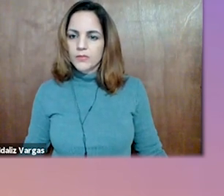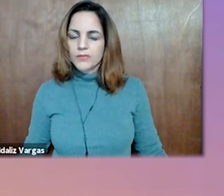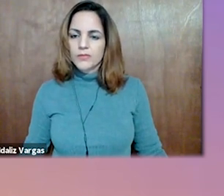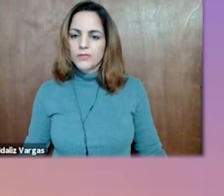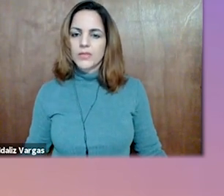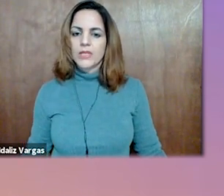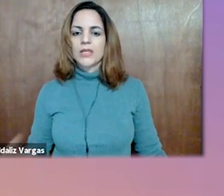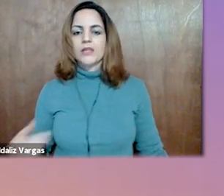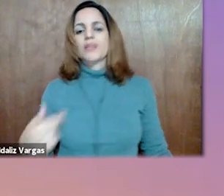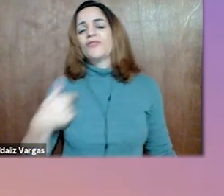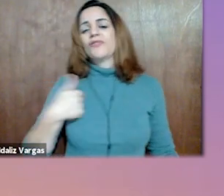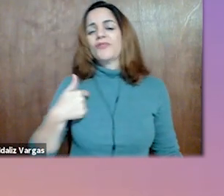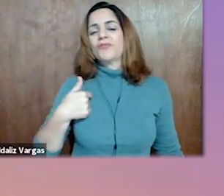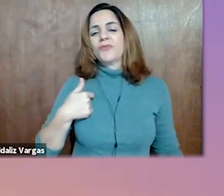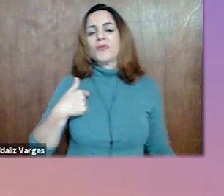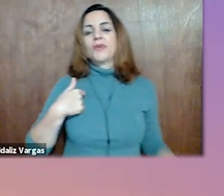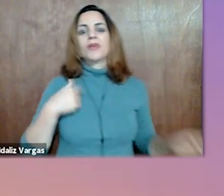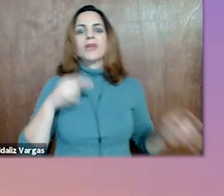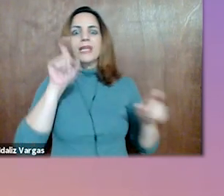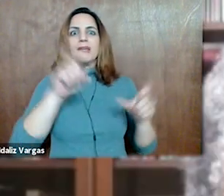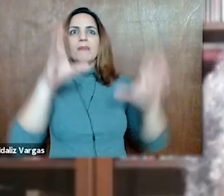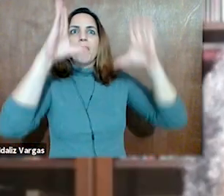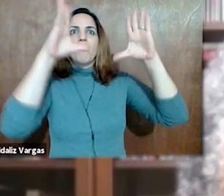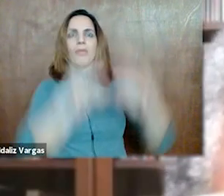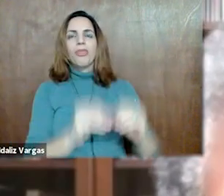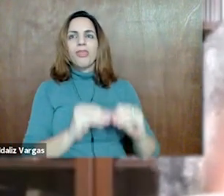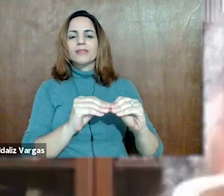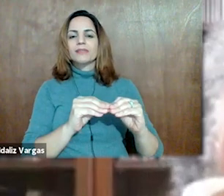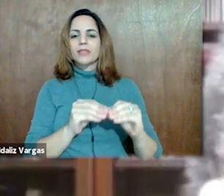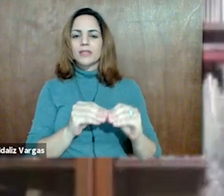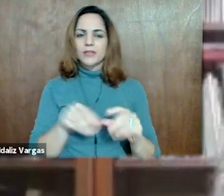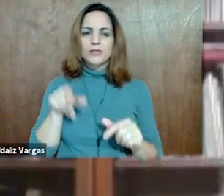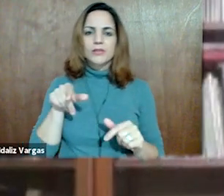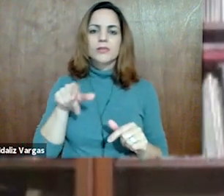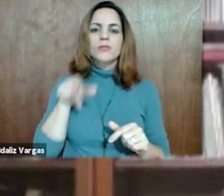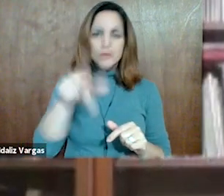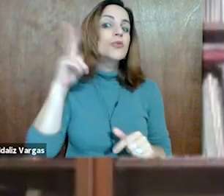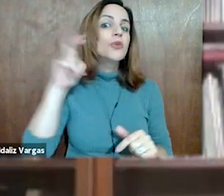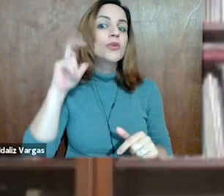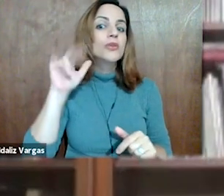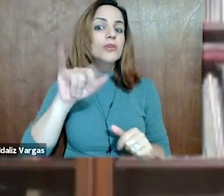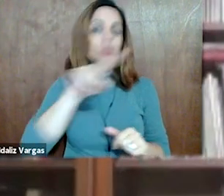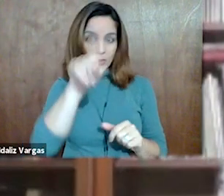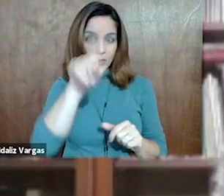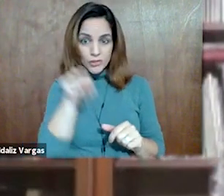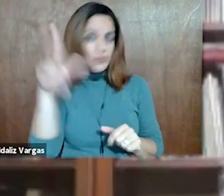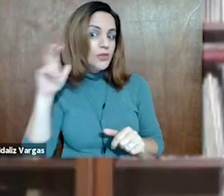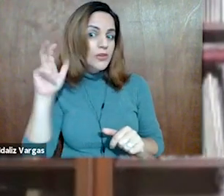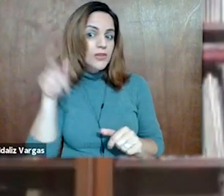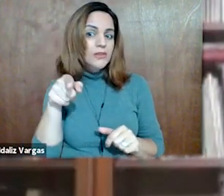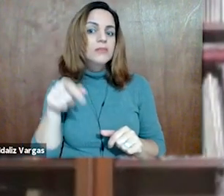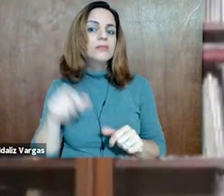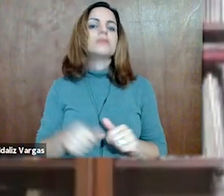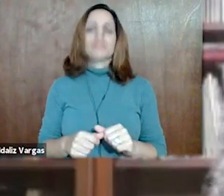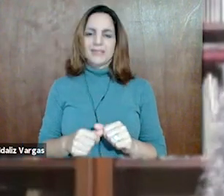Okay. Ana Irma, did you hear the question? Sí, la tengo ahí, la estoy viendo. Okay, sí. Es que estoy pensando, porque okay.